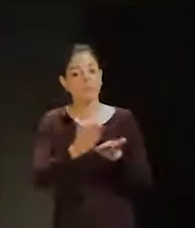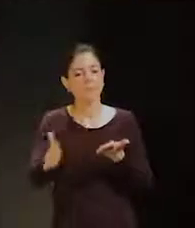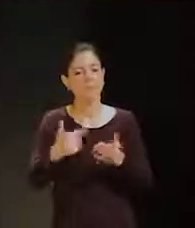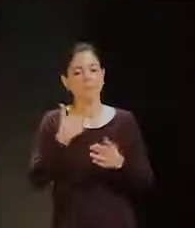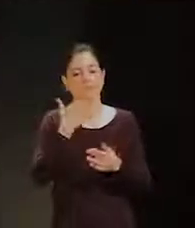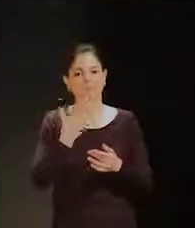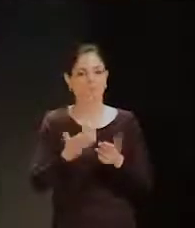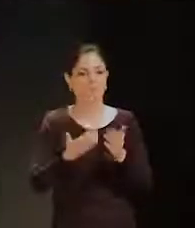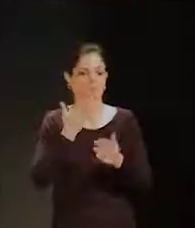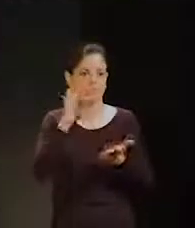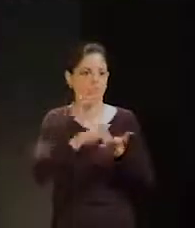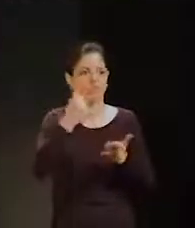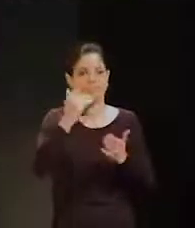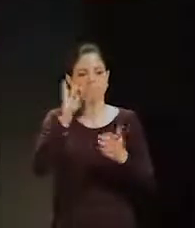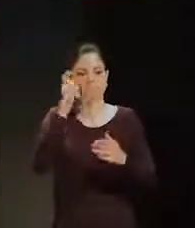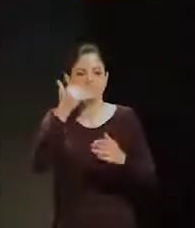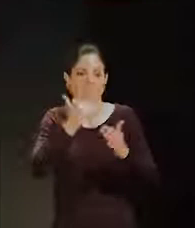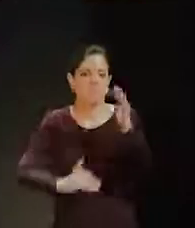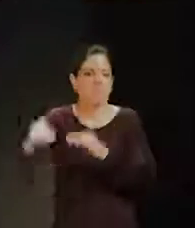en una manera más alta